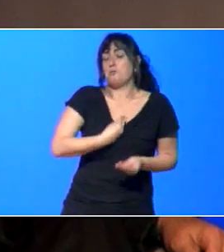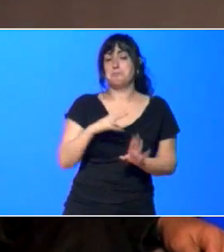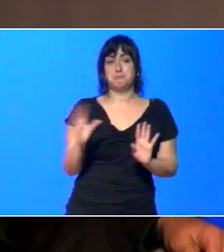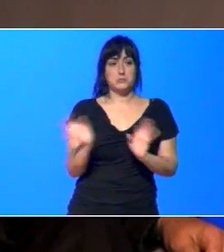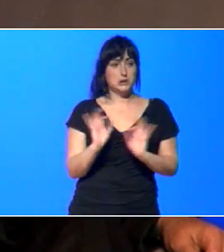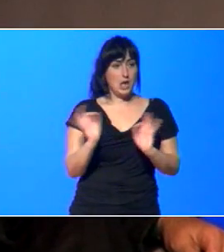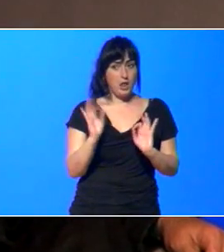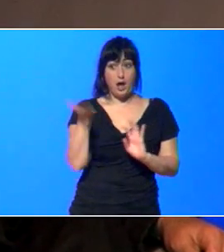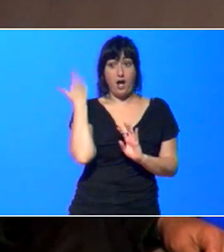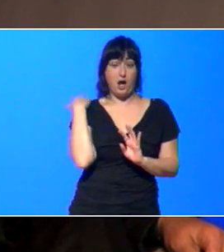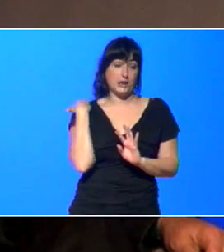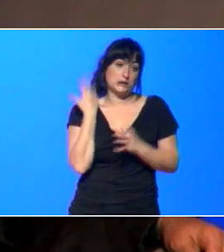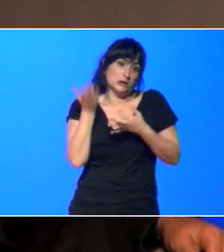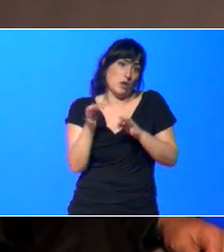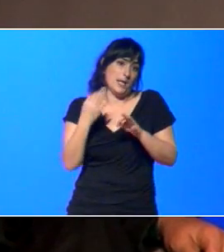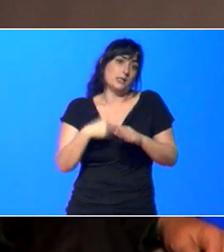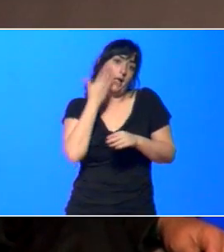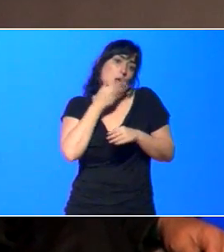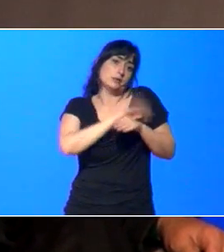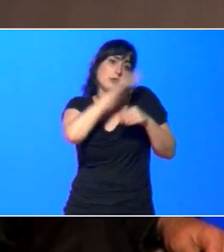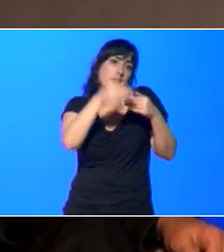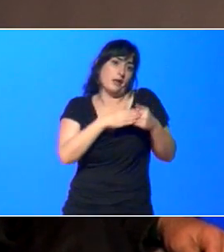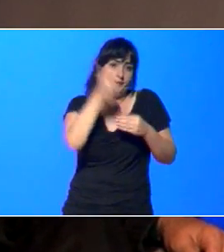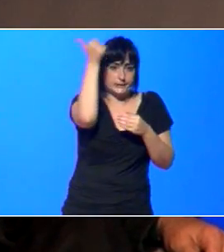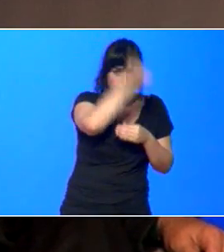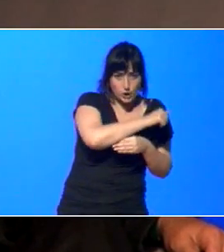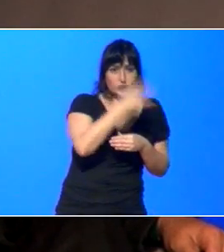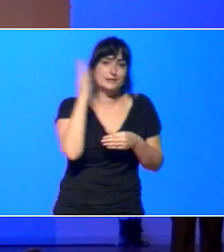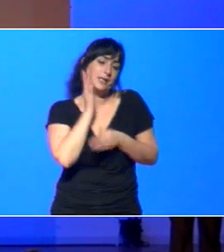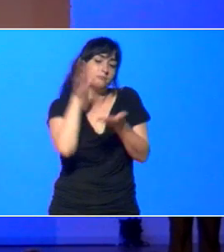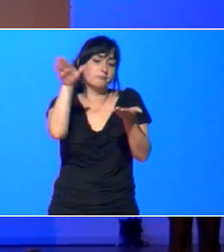normal era escuelas segregadas, niños por un lado, niñas por otro.